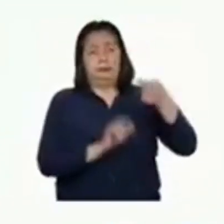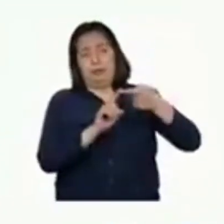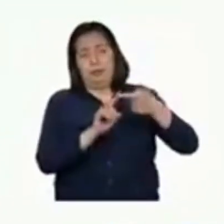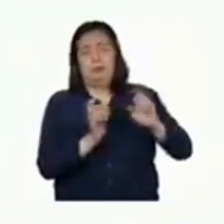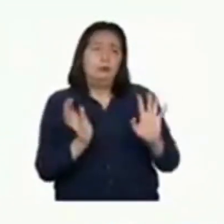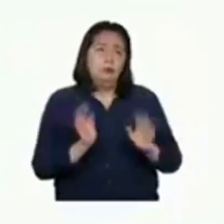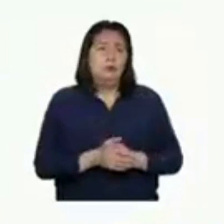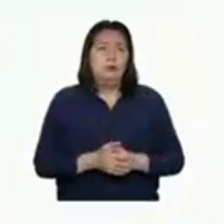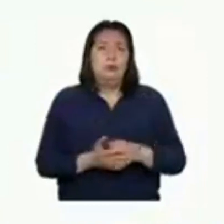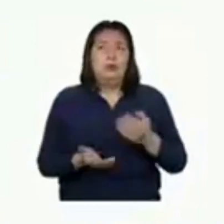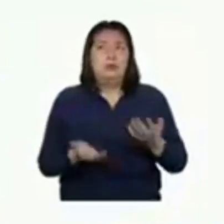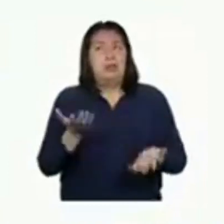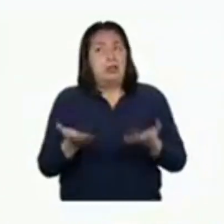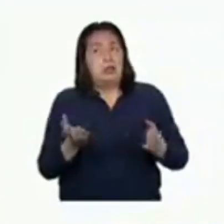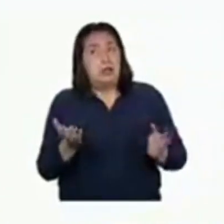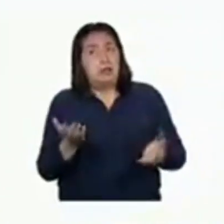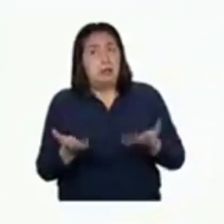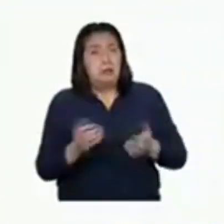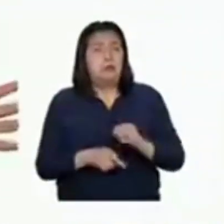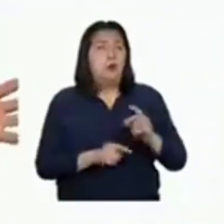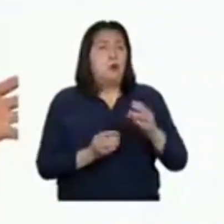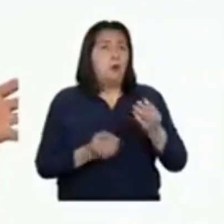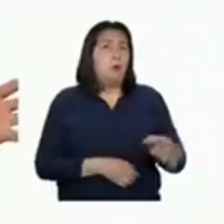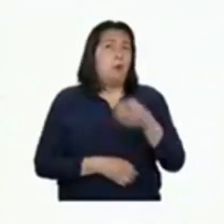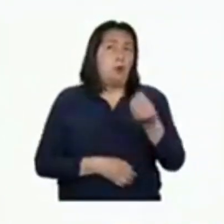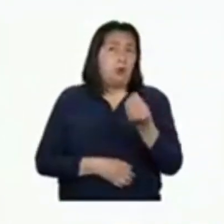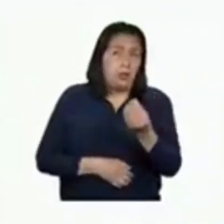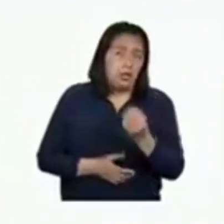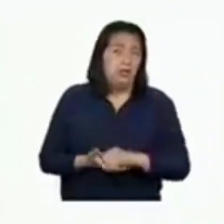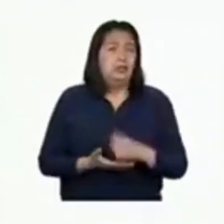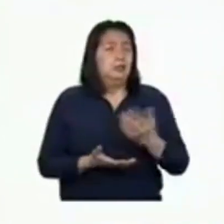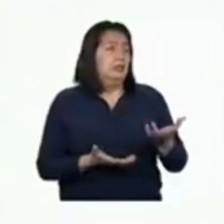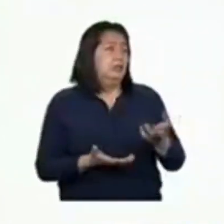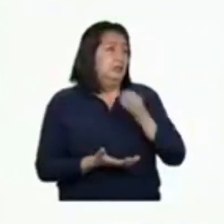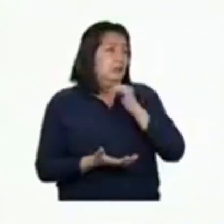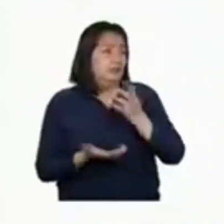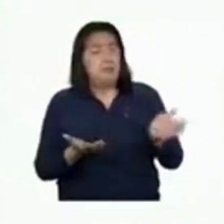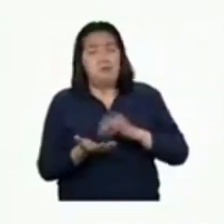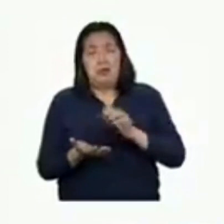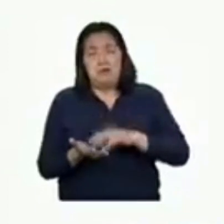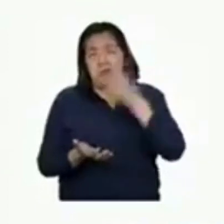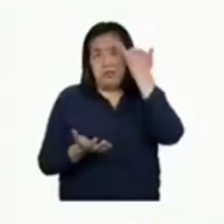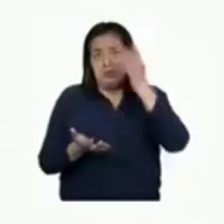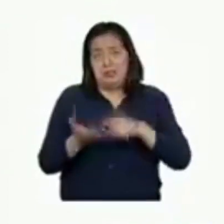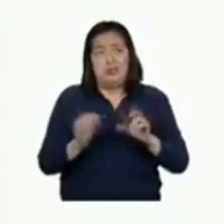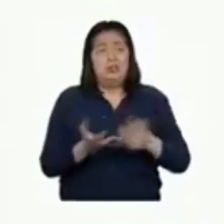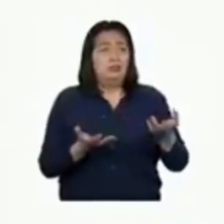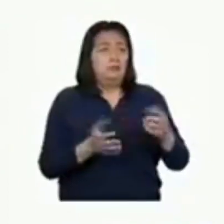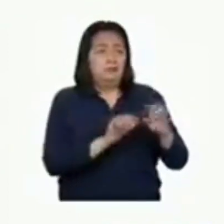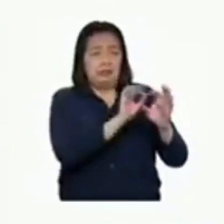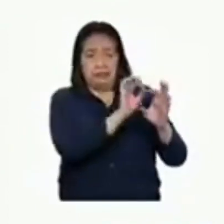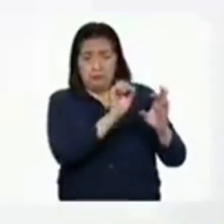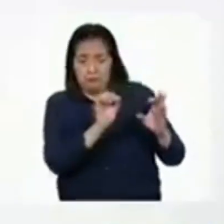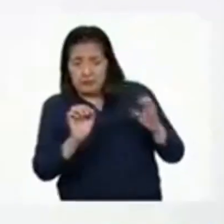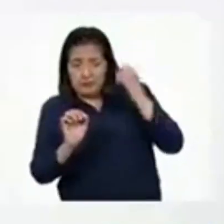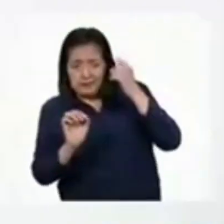lugar, además o porque. Si hiciera falta, podemos agregar alguna idea que complete el sentido del párrafo.